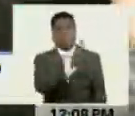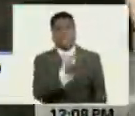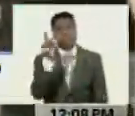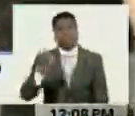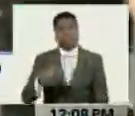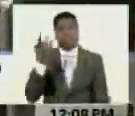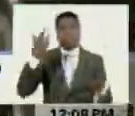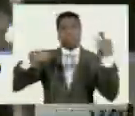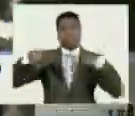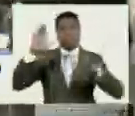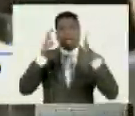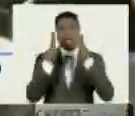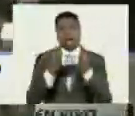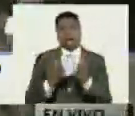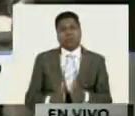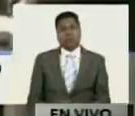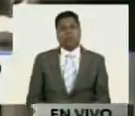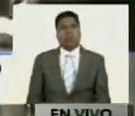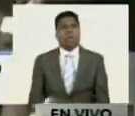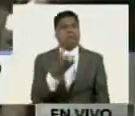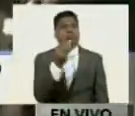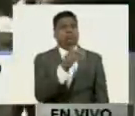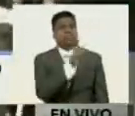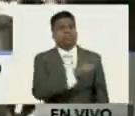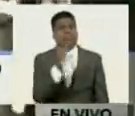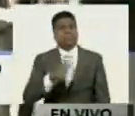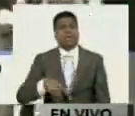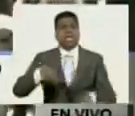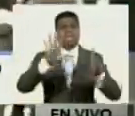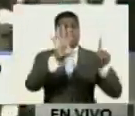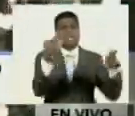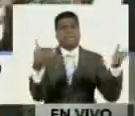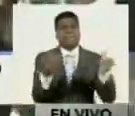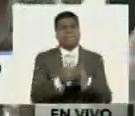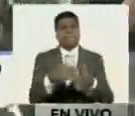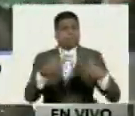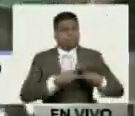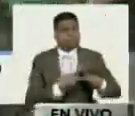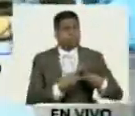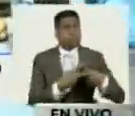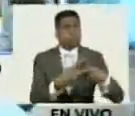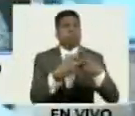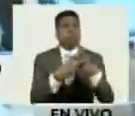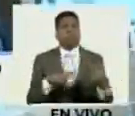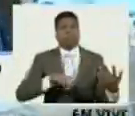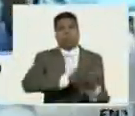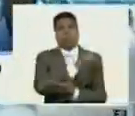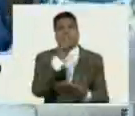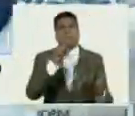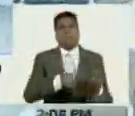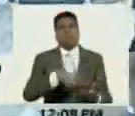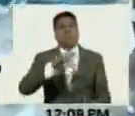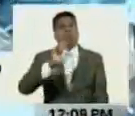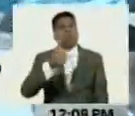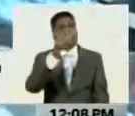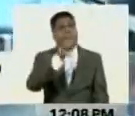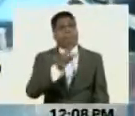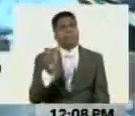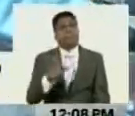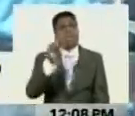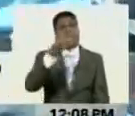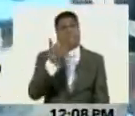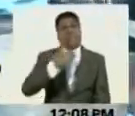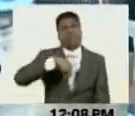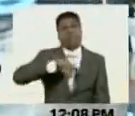recreadores y recreadoras, a más de 6.000 voluntarios y voluntarias, a los compañeros de Megaterios. Aquí tenemos